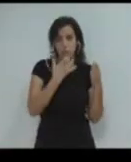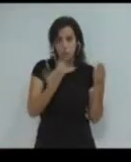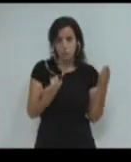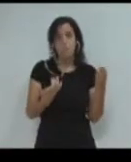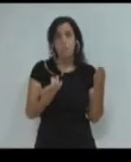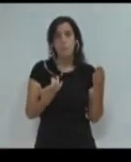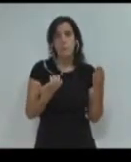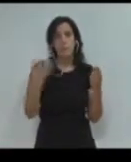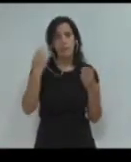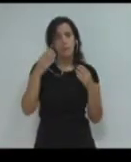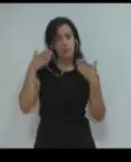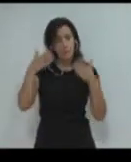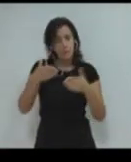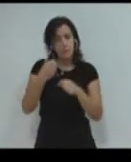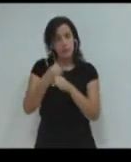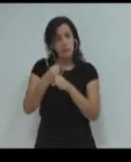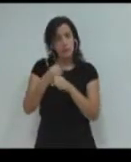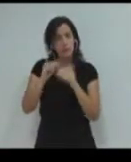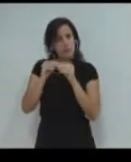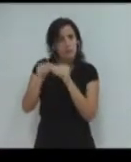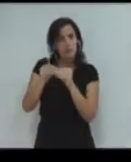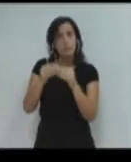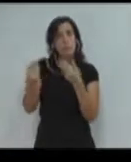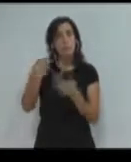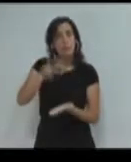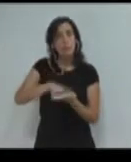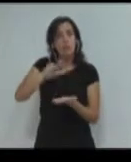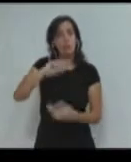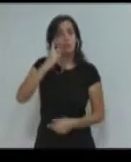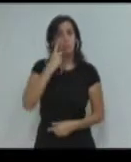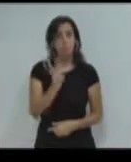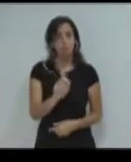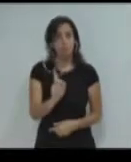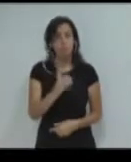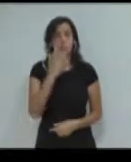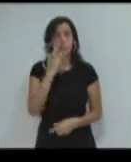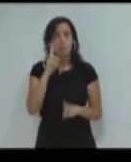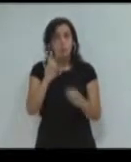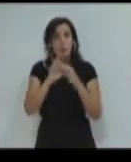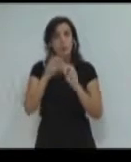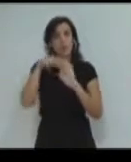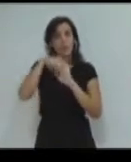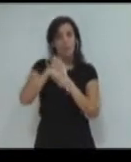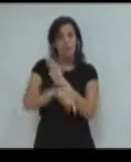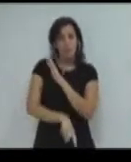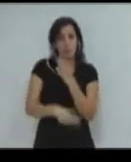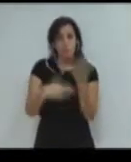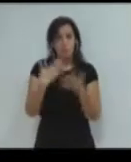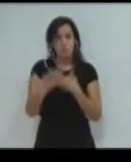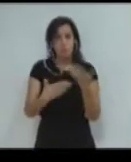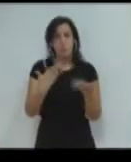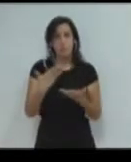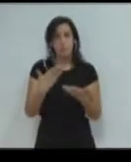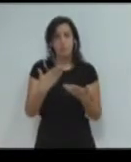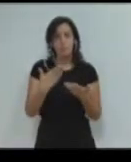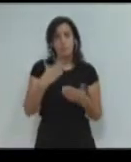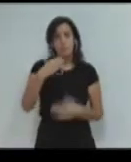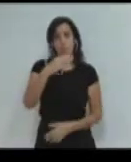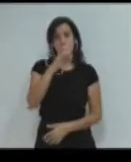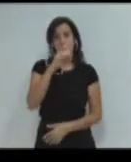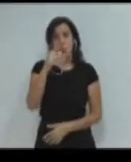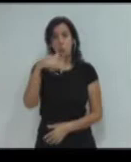tiene que trabajar, pero que sin embargo el validador no ha detectado. Por ejemplo, a la hora de la navegación, es decir, todos los bookmarks,